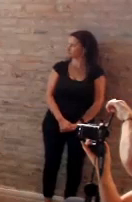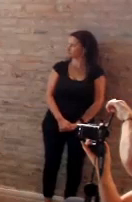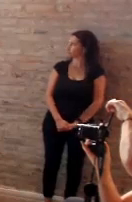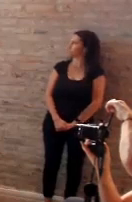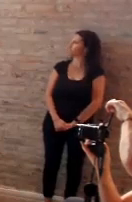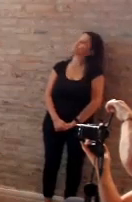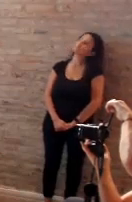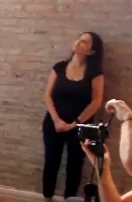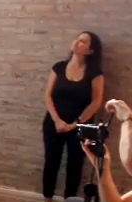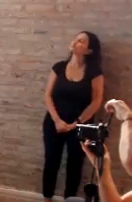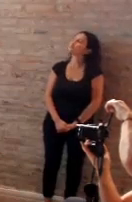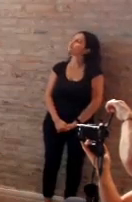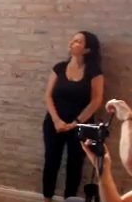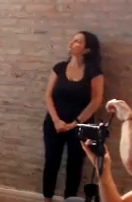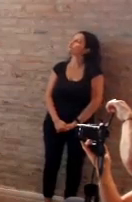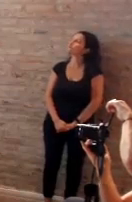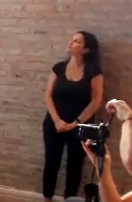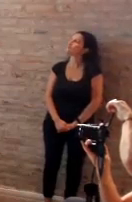de